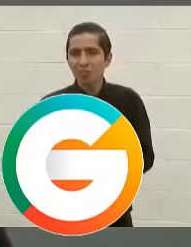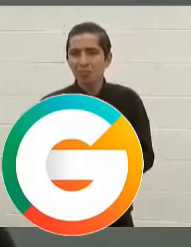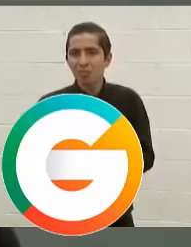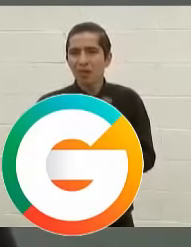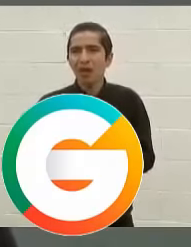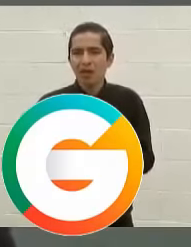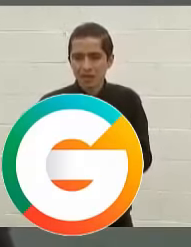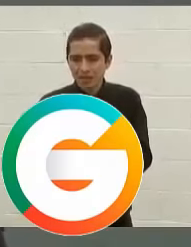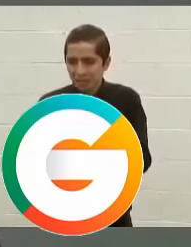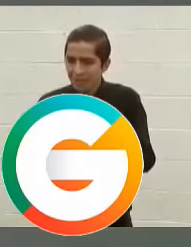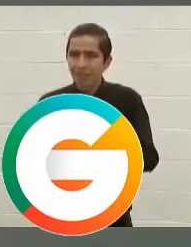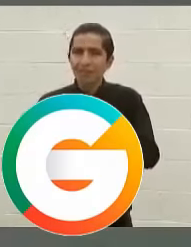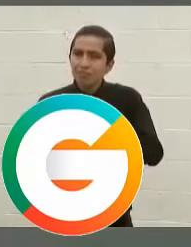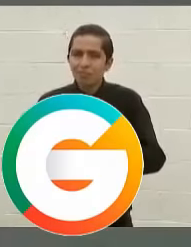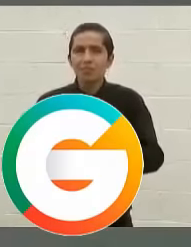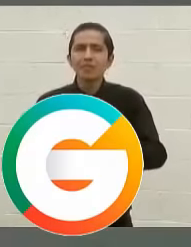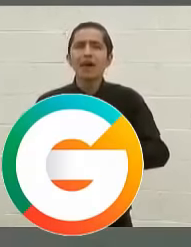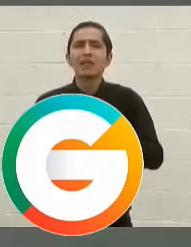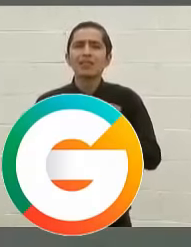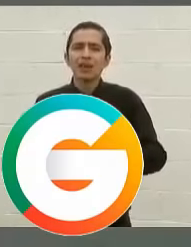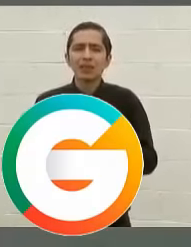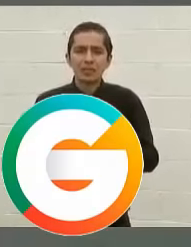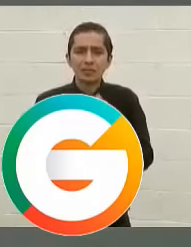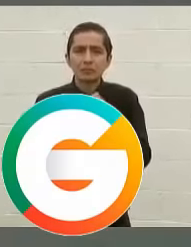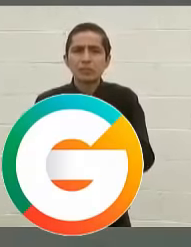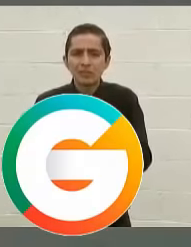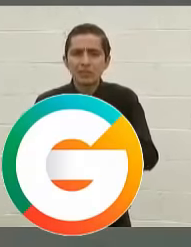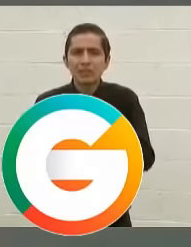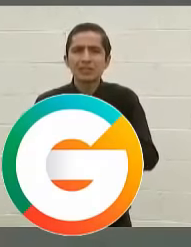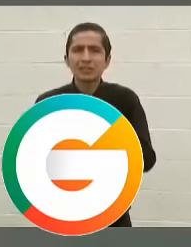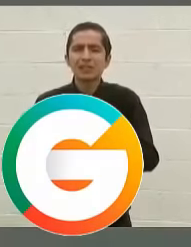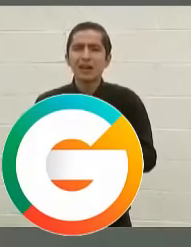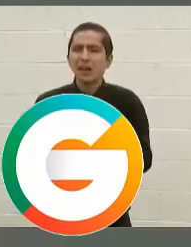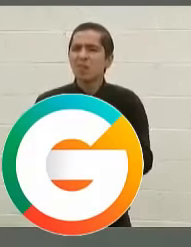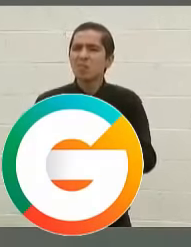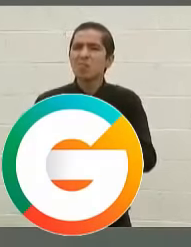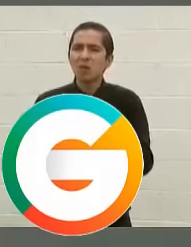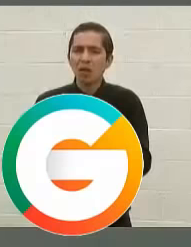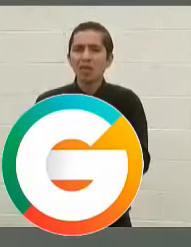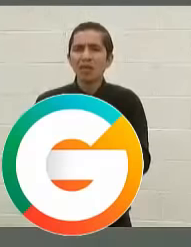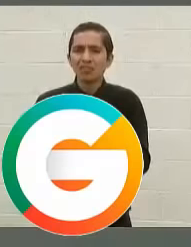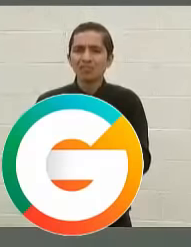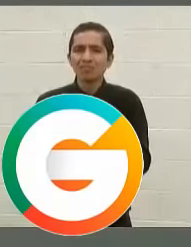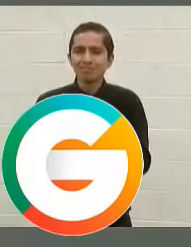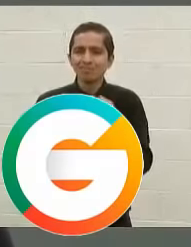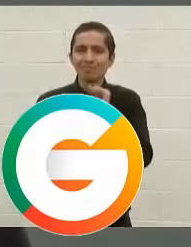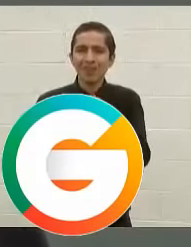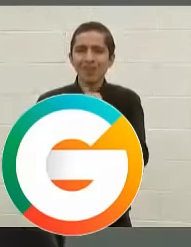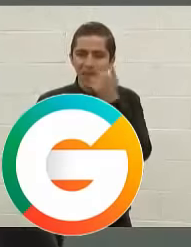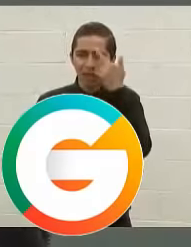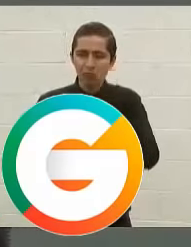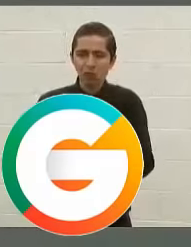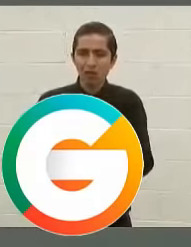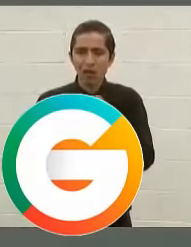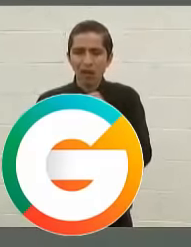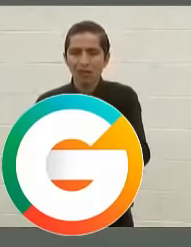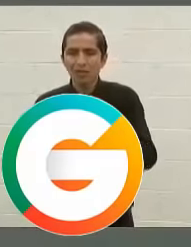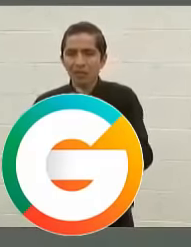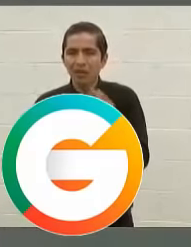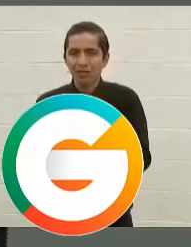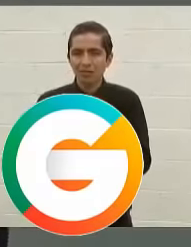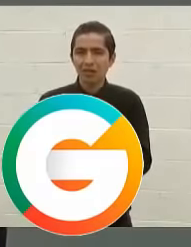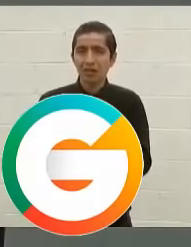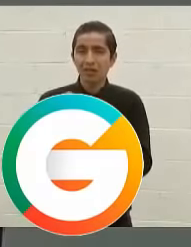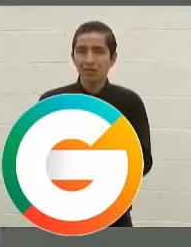investigaciones, solo el avance de las investigaciones podrían confirmarnos la